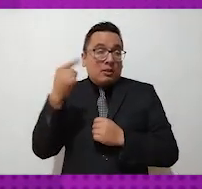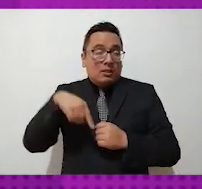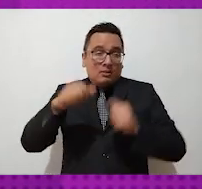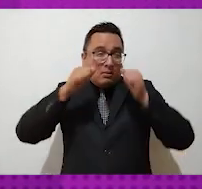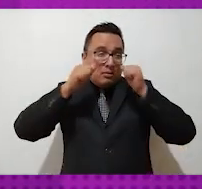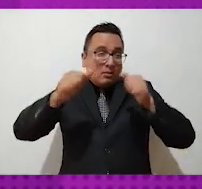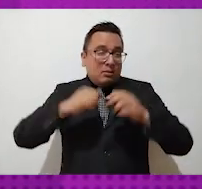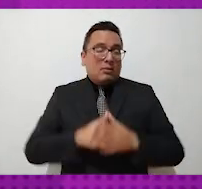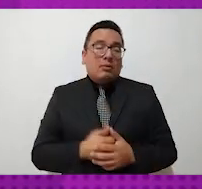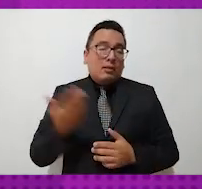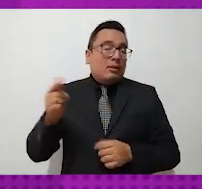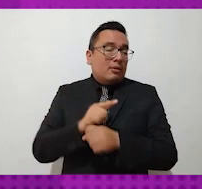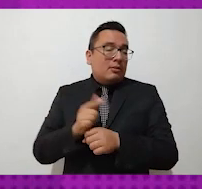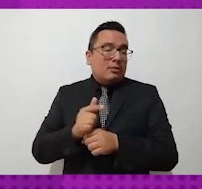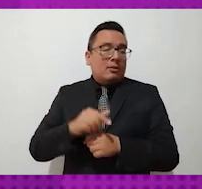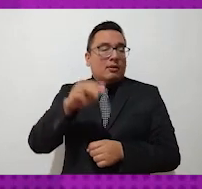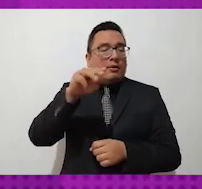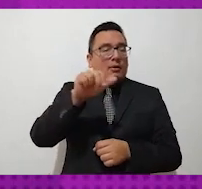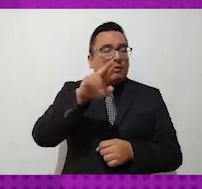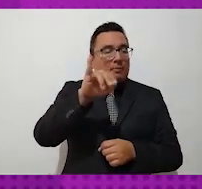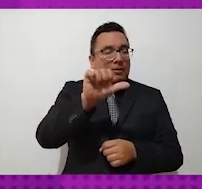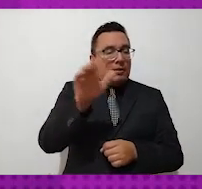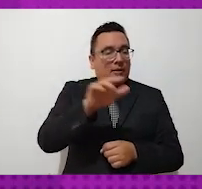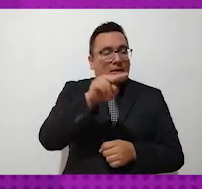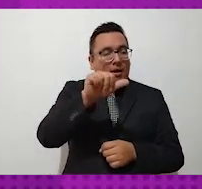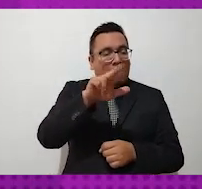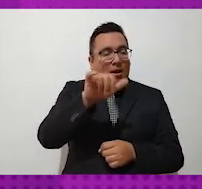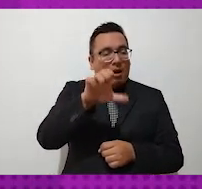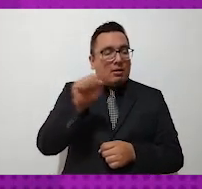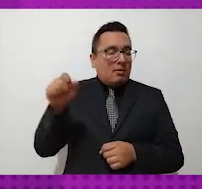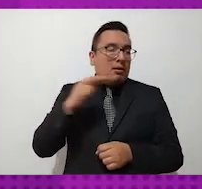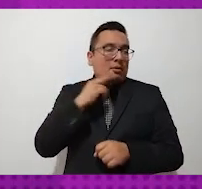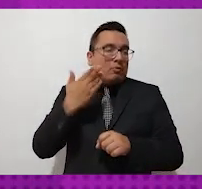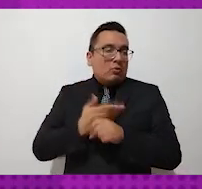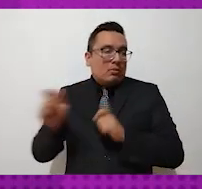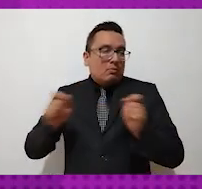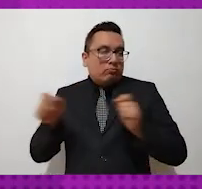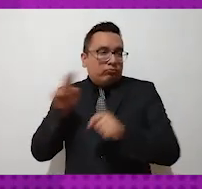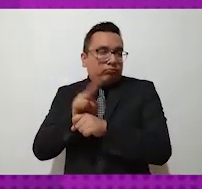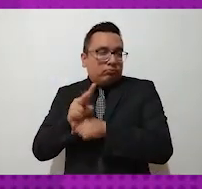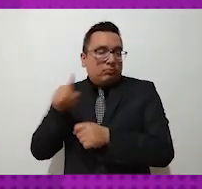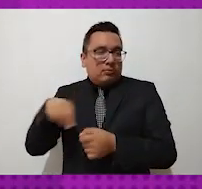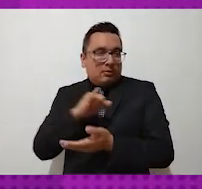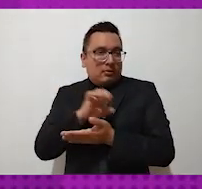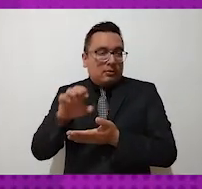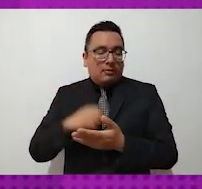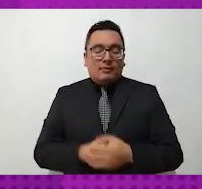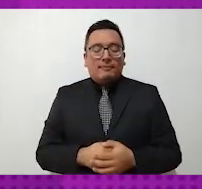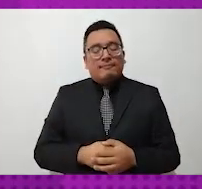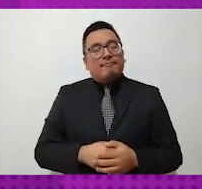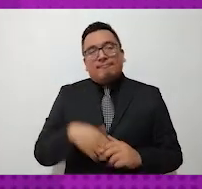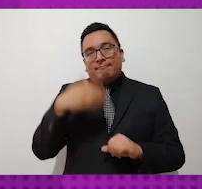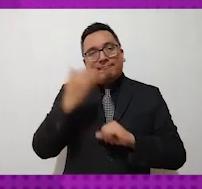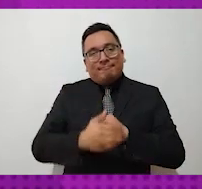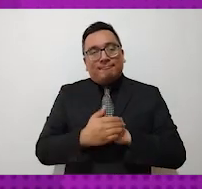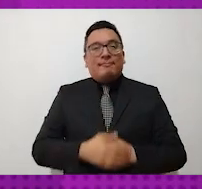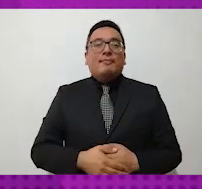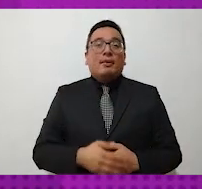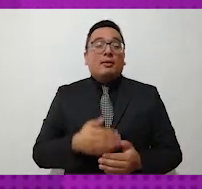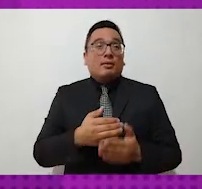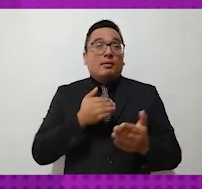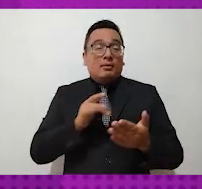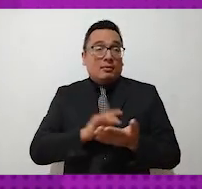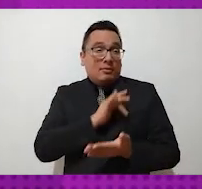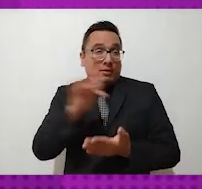con nosotros la licenciada María Teresa Nares Cisneros, Contralora Interna del Instituto Electoral de Coahuila. Nos despedimos, no sin